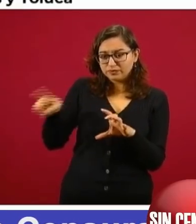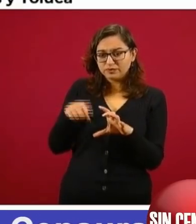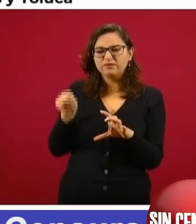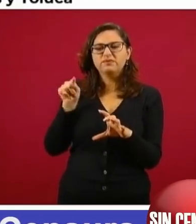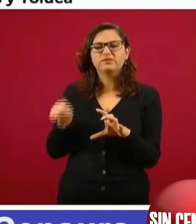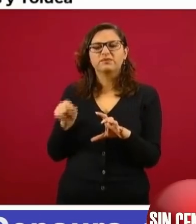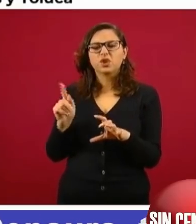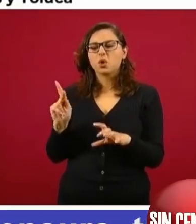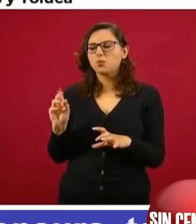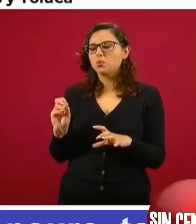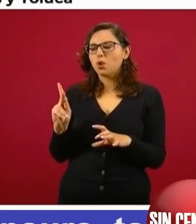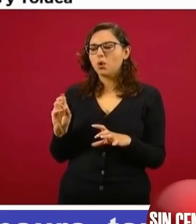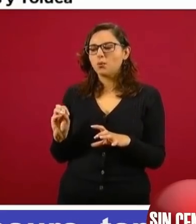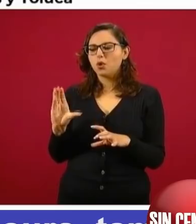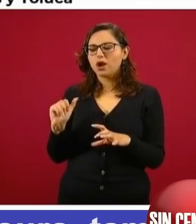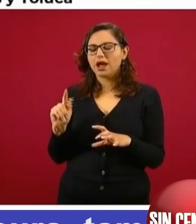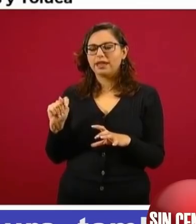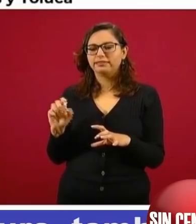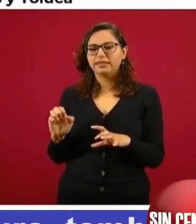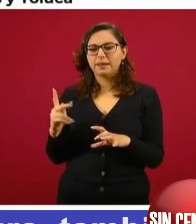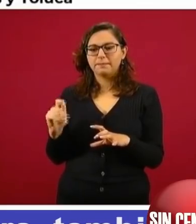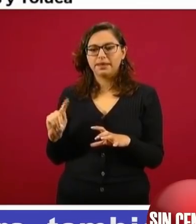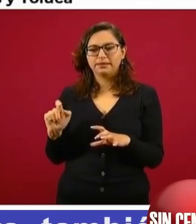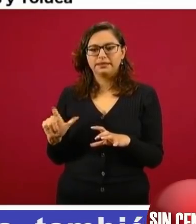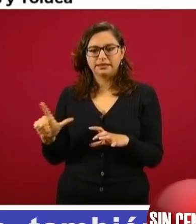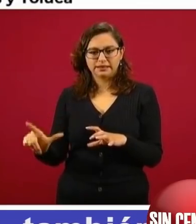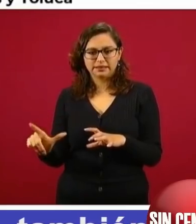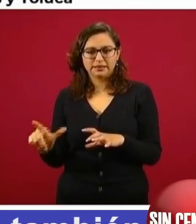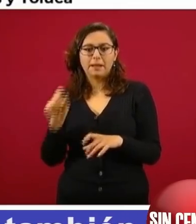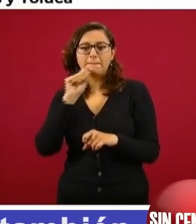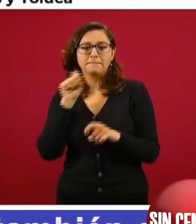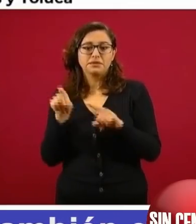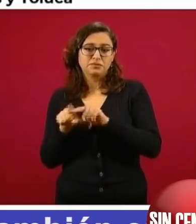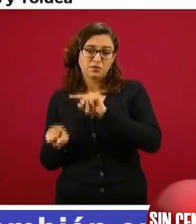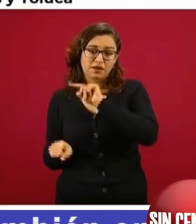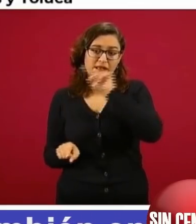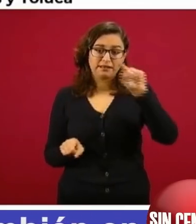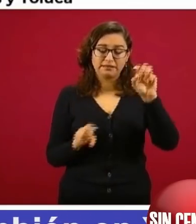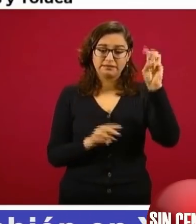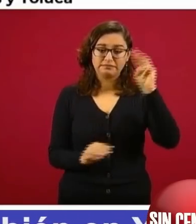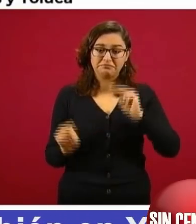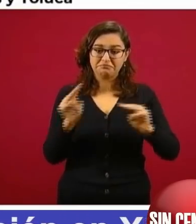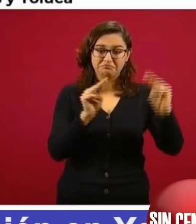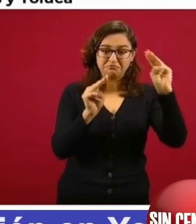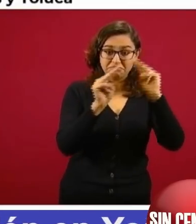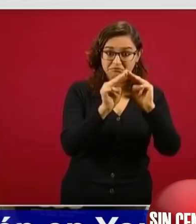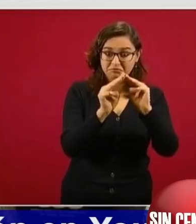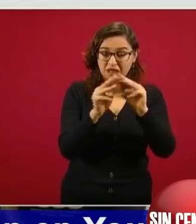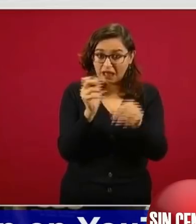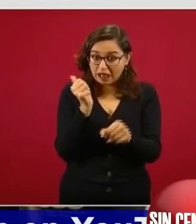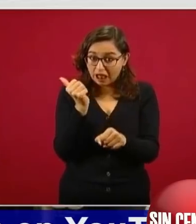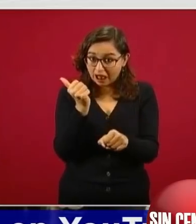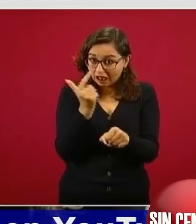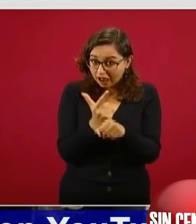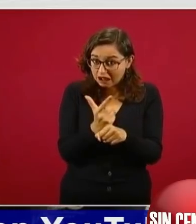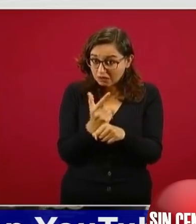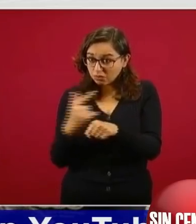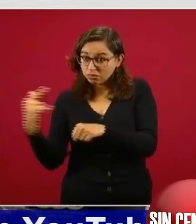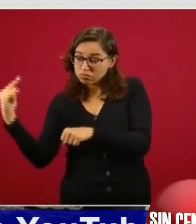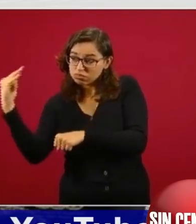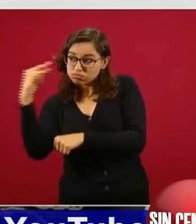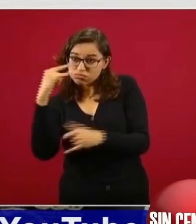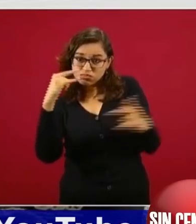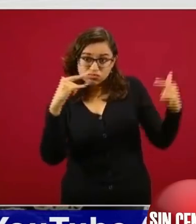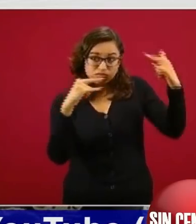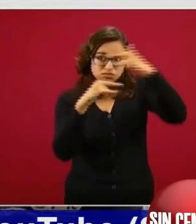está la Sierra de la Jusco, la Sierra de las Cruces, y como pueden observar, no hay ninguna interferencia entre